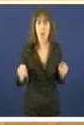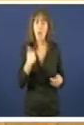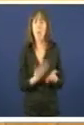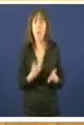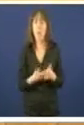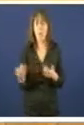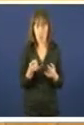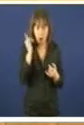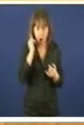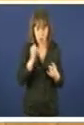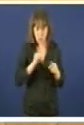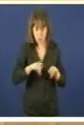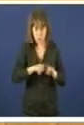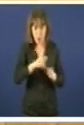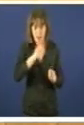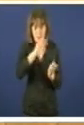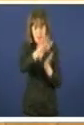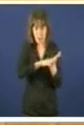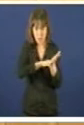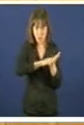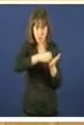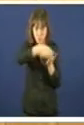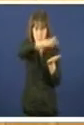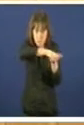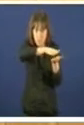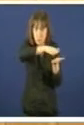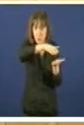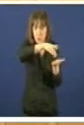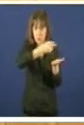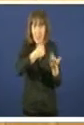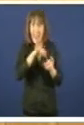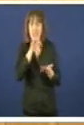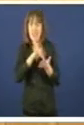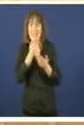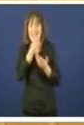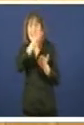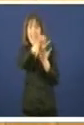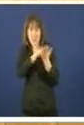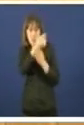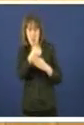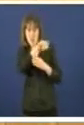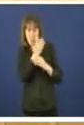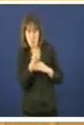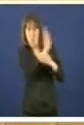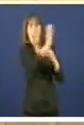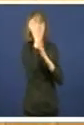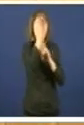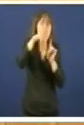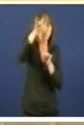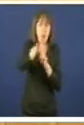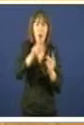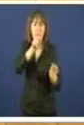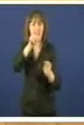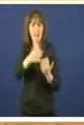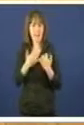taquígrafos. Hai un texto que foi o que nos aportamos a ponencia e un texto que se debateu nesta Cámara. Polo tanto, deixen de esconder